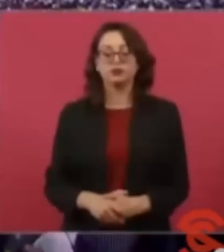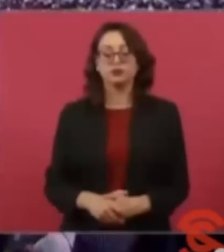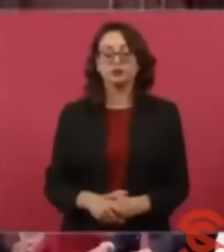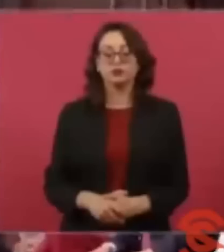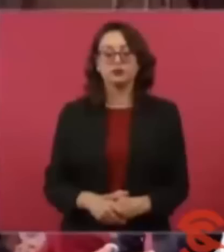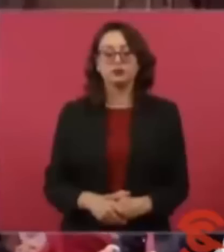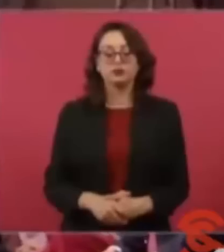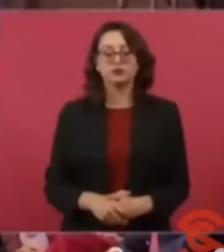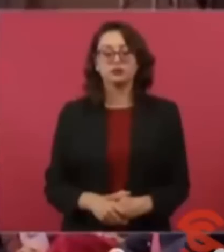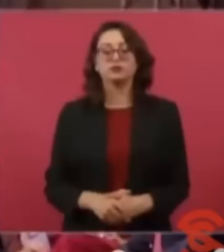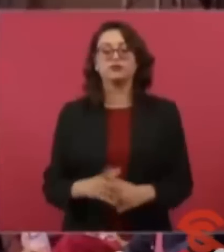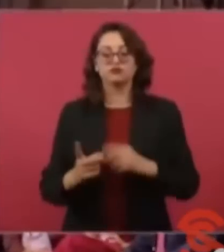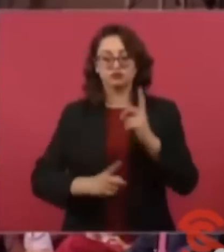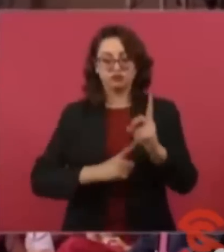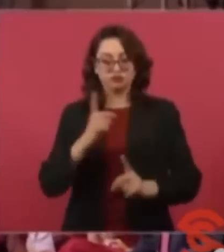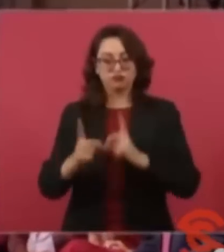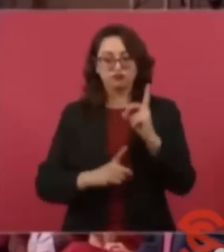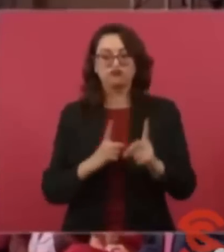y hasta ahora